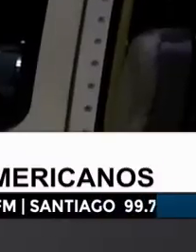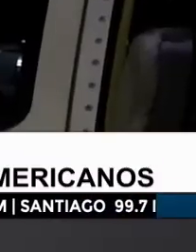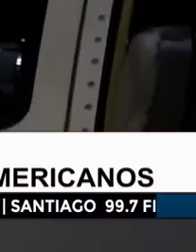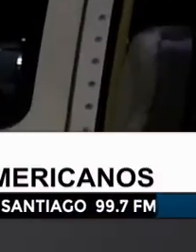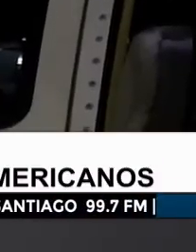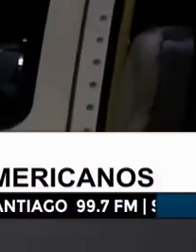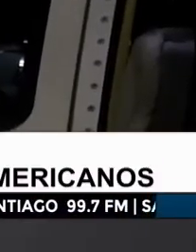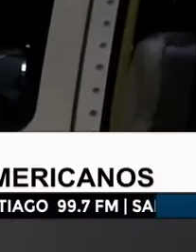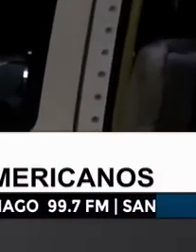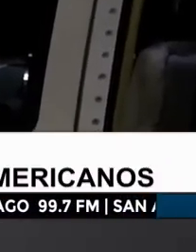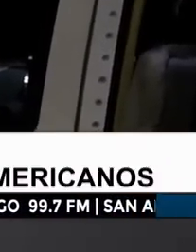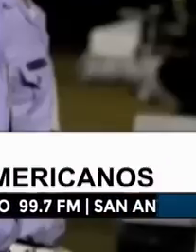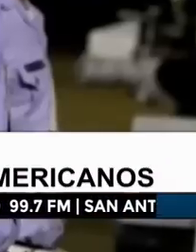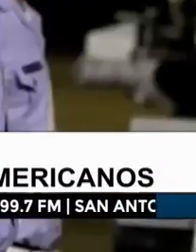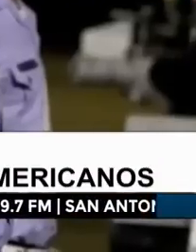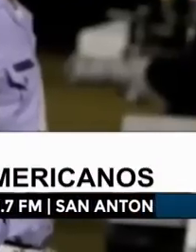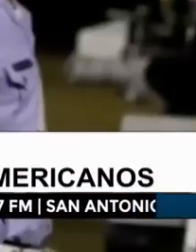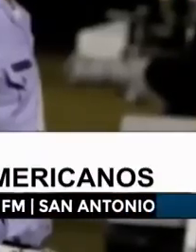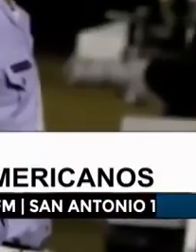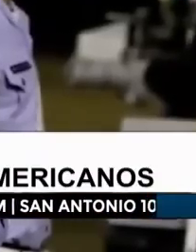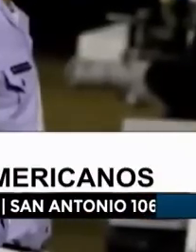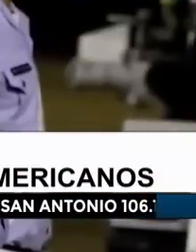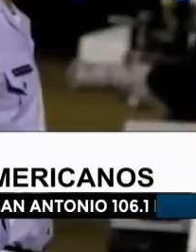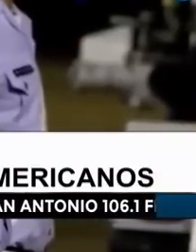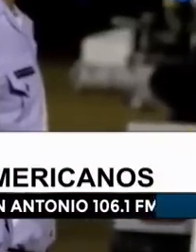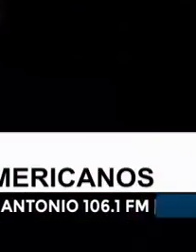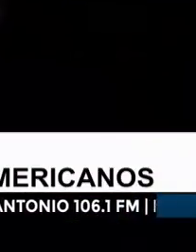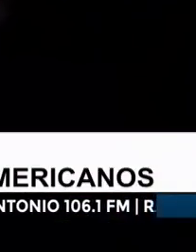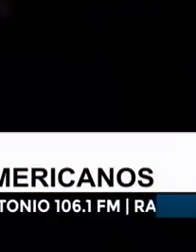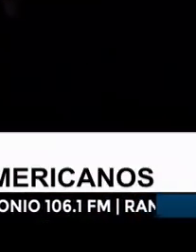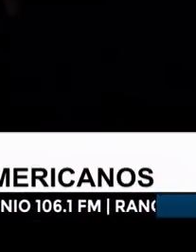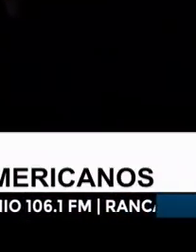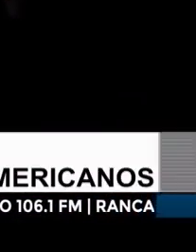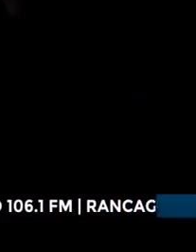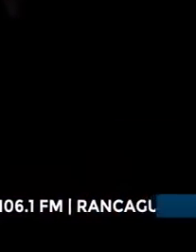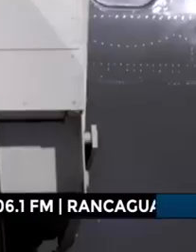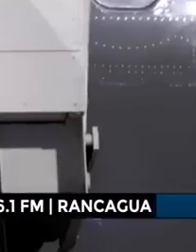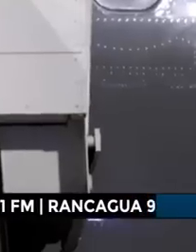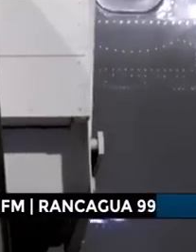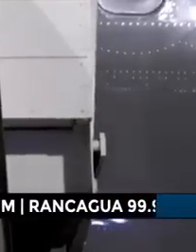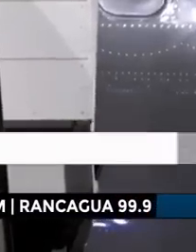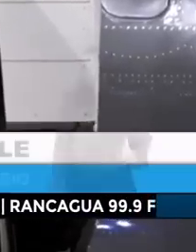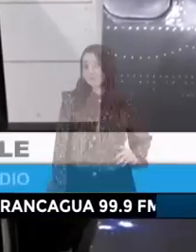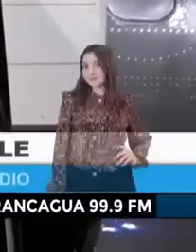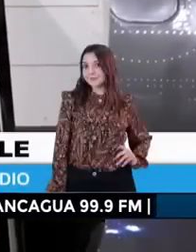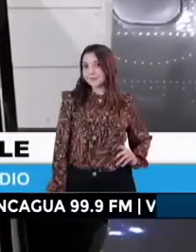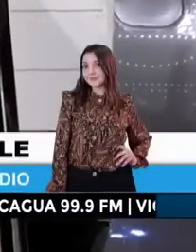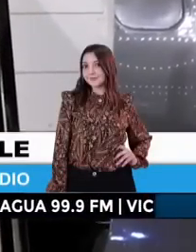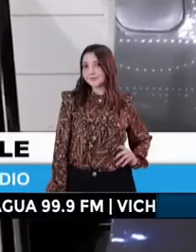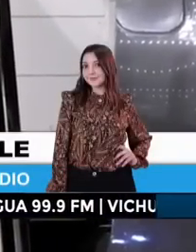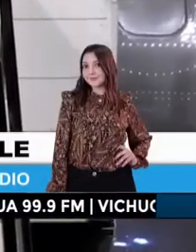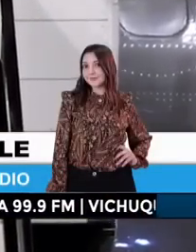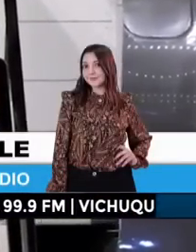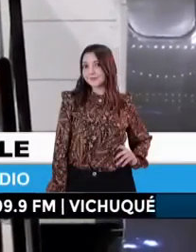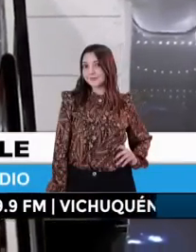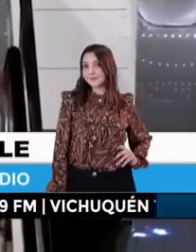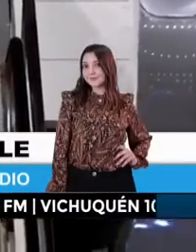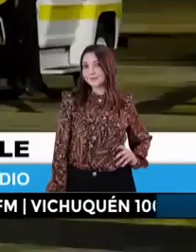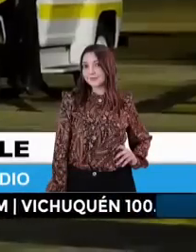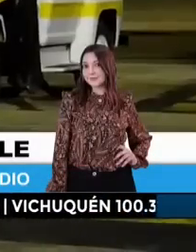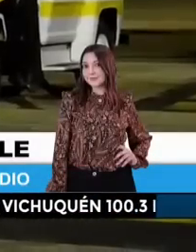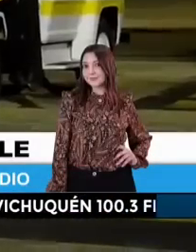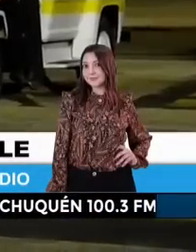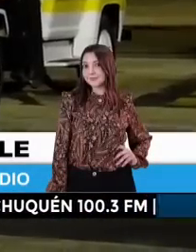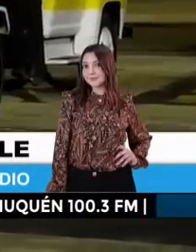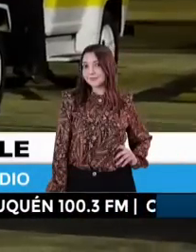puede hacer para mejorar la situación. En la oposición esperan que las señales que dé el presidente Boric en